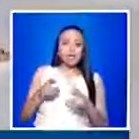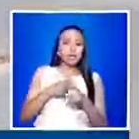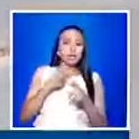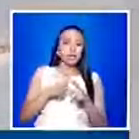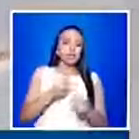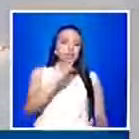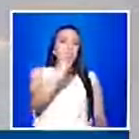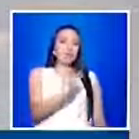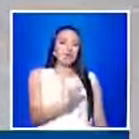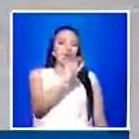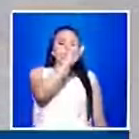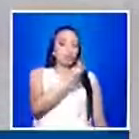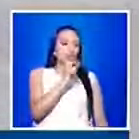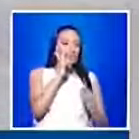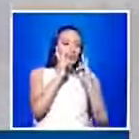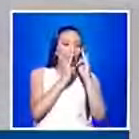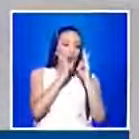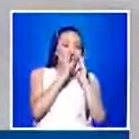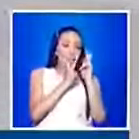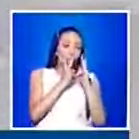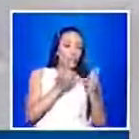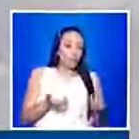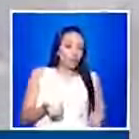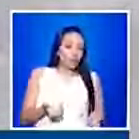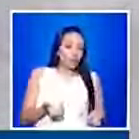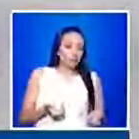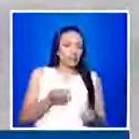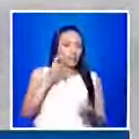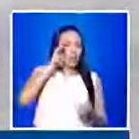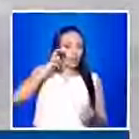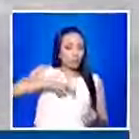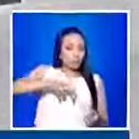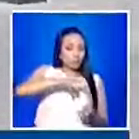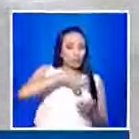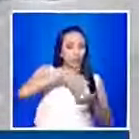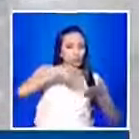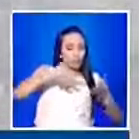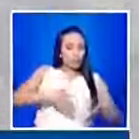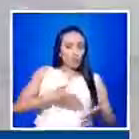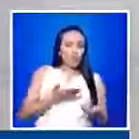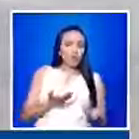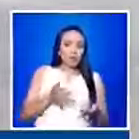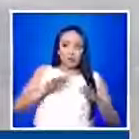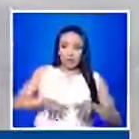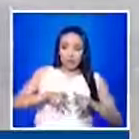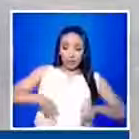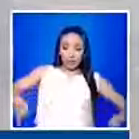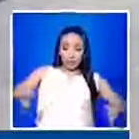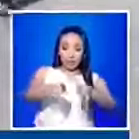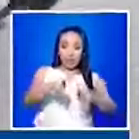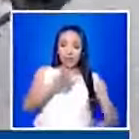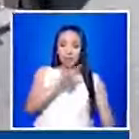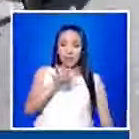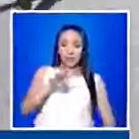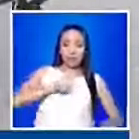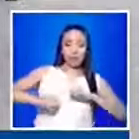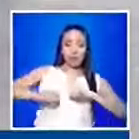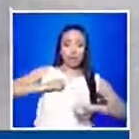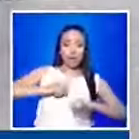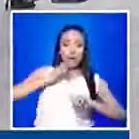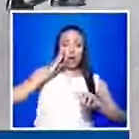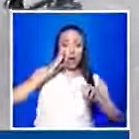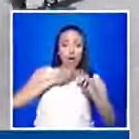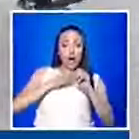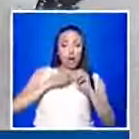tener poca presencia de turistas, de estudiantes. Es un bulevar que tiene como objetivo justamente